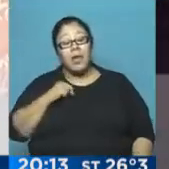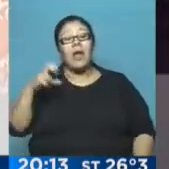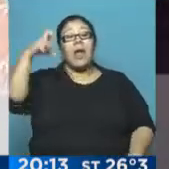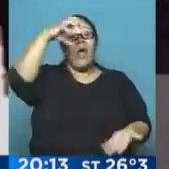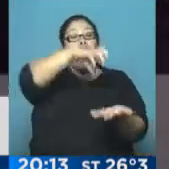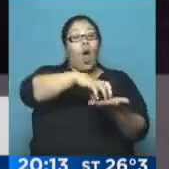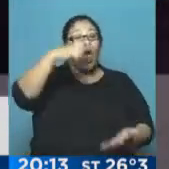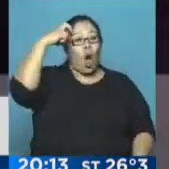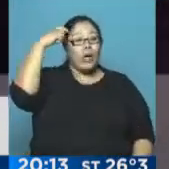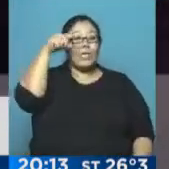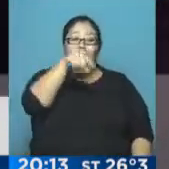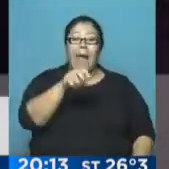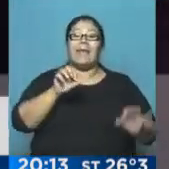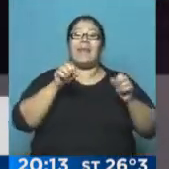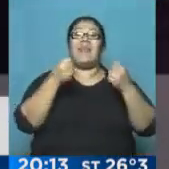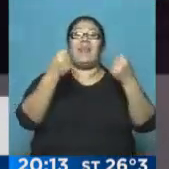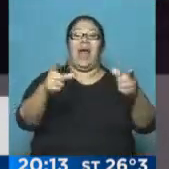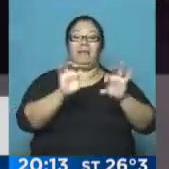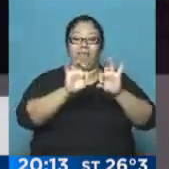Congreso.